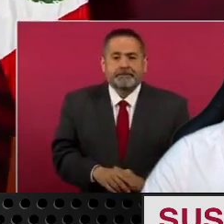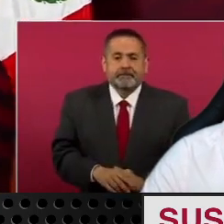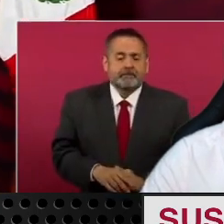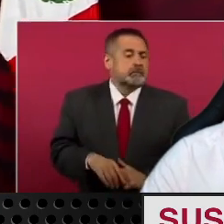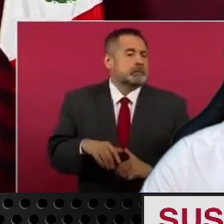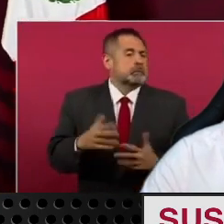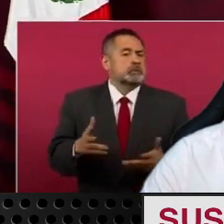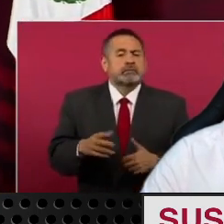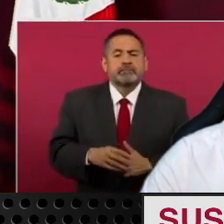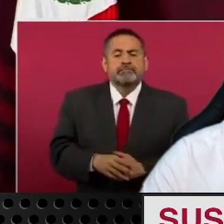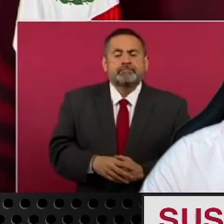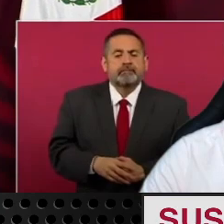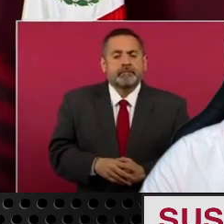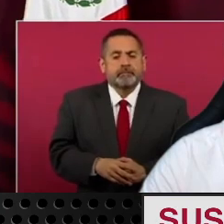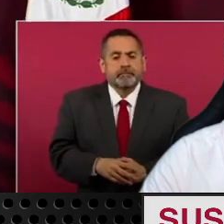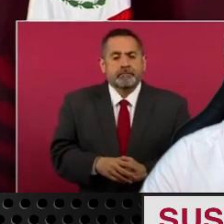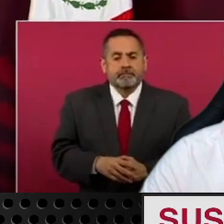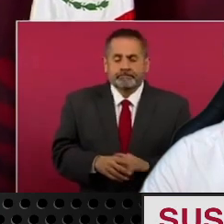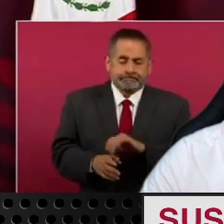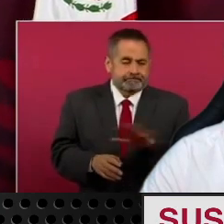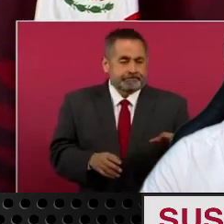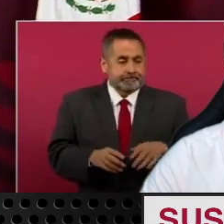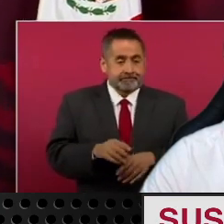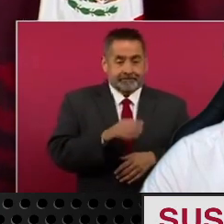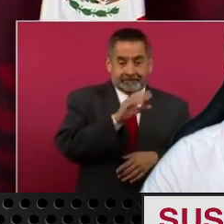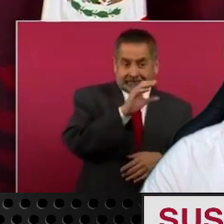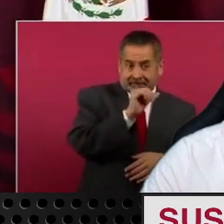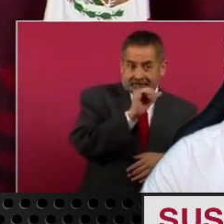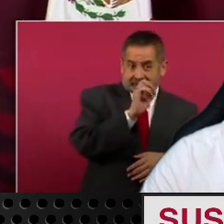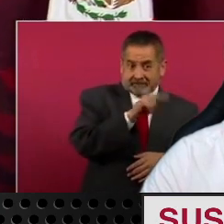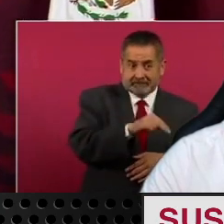Entonces cuando se vuelve sedillista